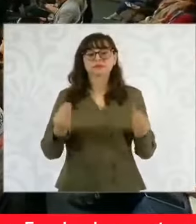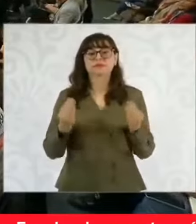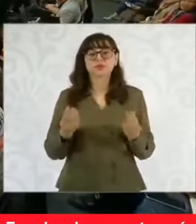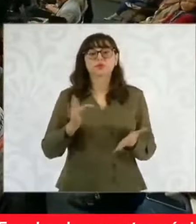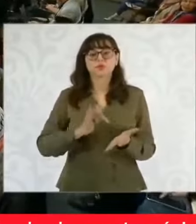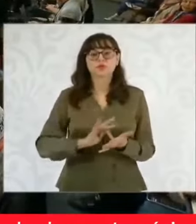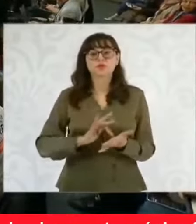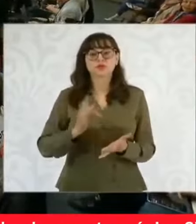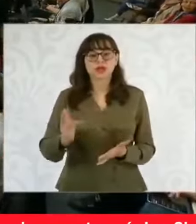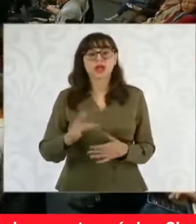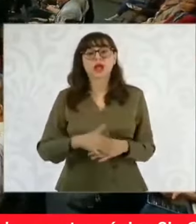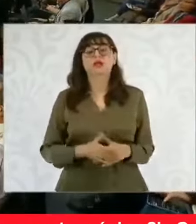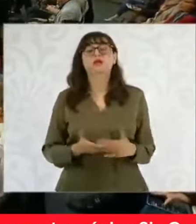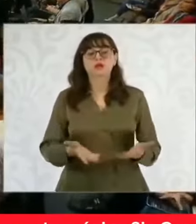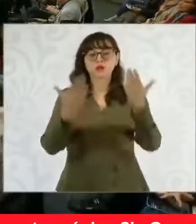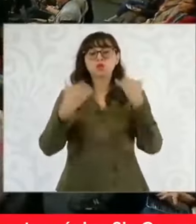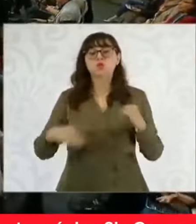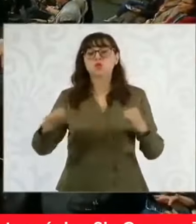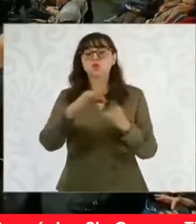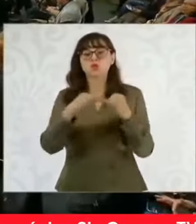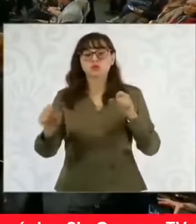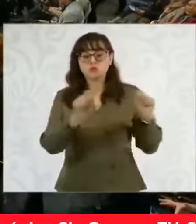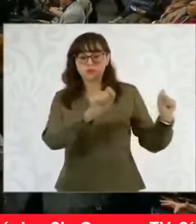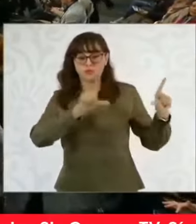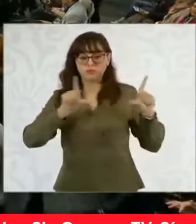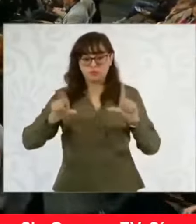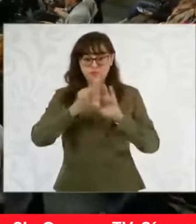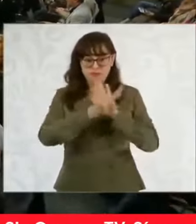Gracias, gracias. Vamos a cerrar con la cápsula.